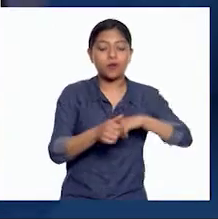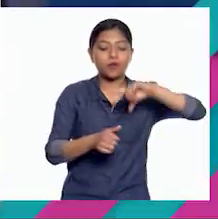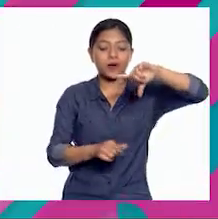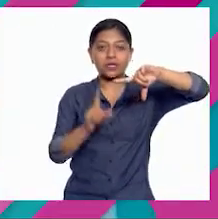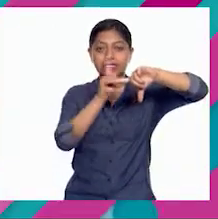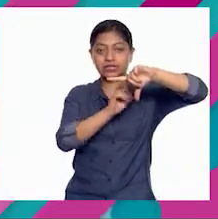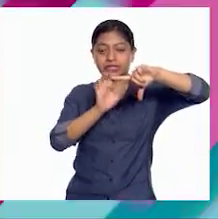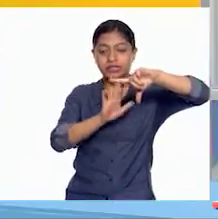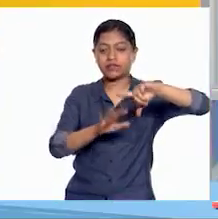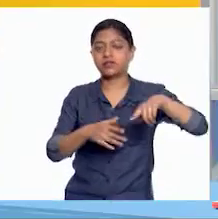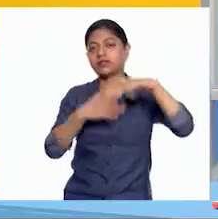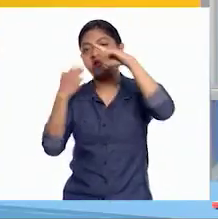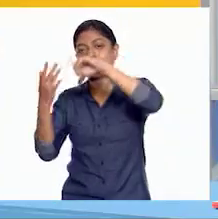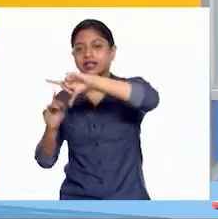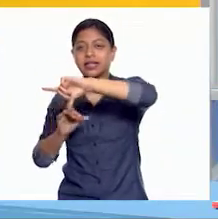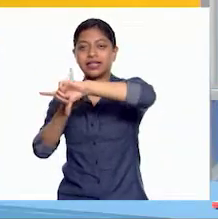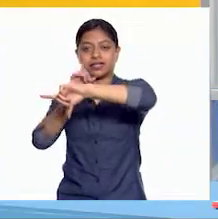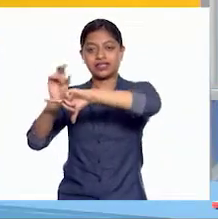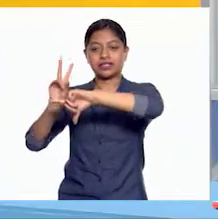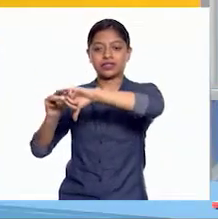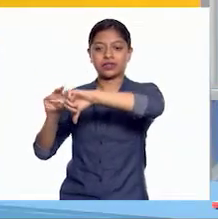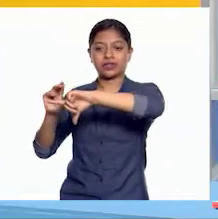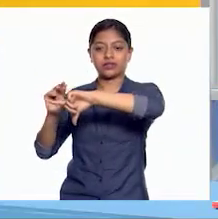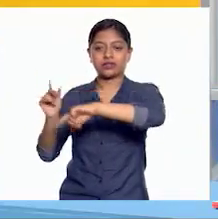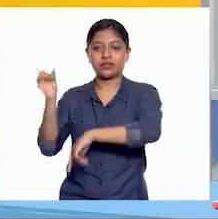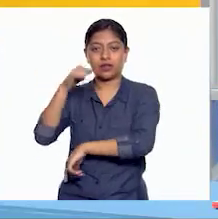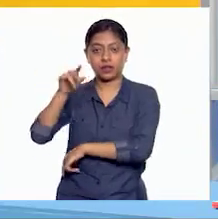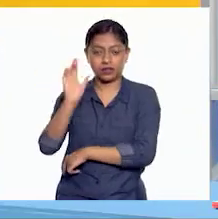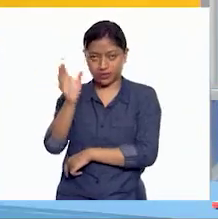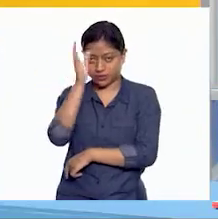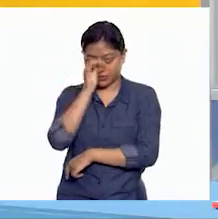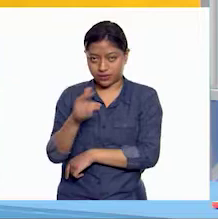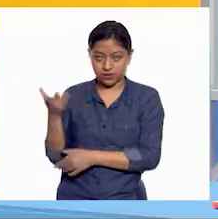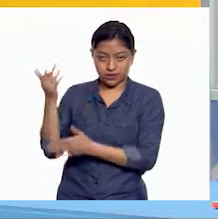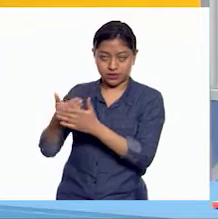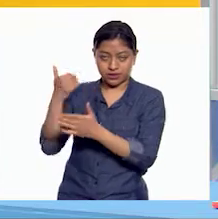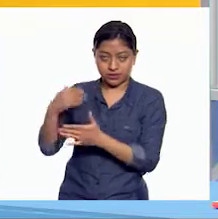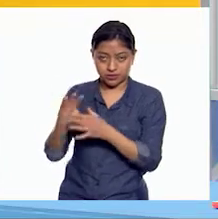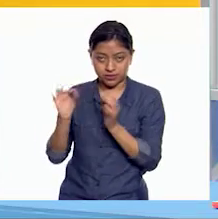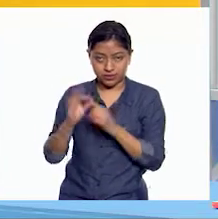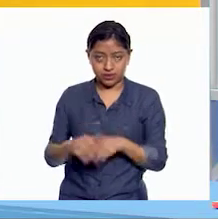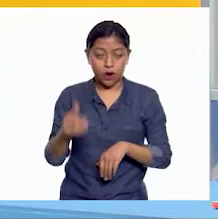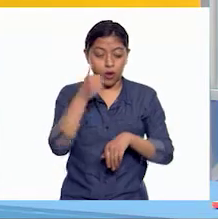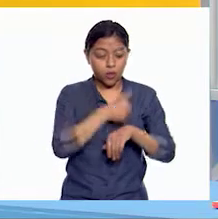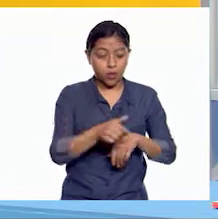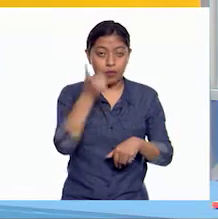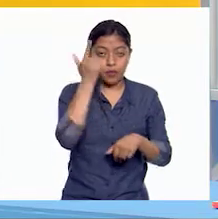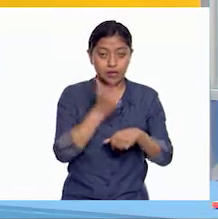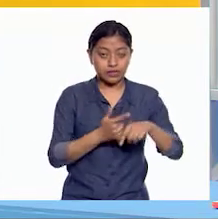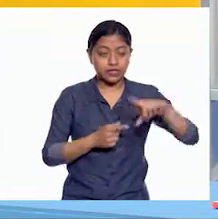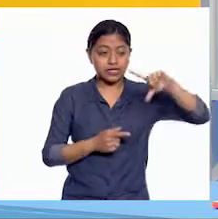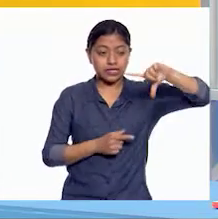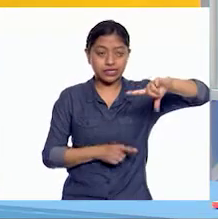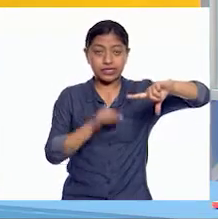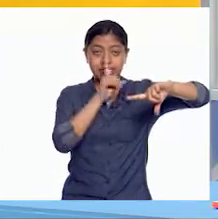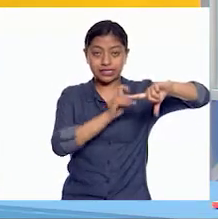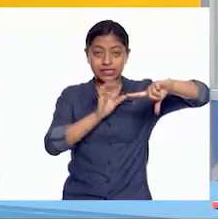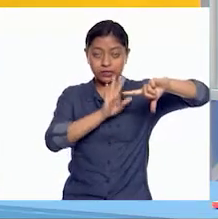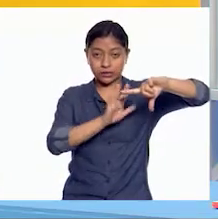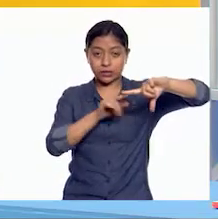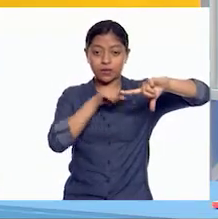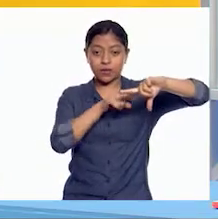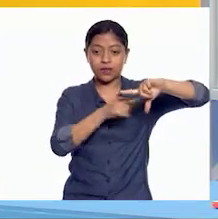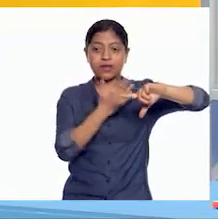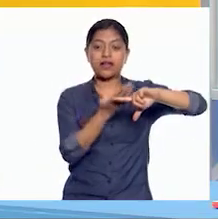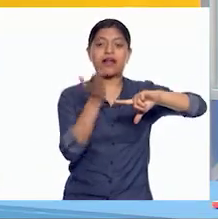180. Alumnas y alumnos, ¿están de acuerdo con la reflexión de María? Yo también. Estoy de acuerdo contigo,